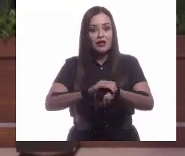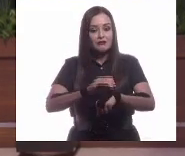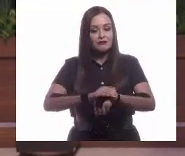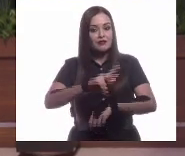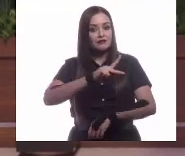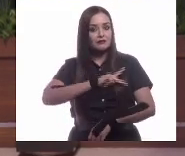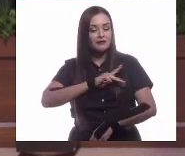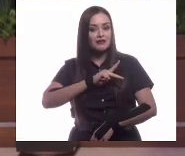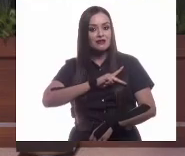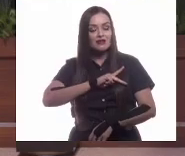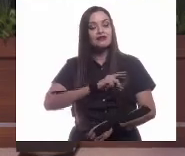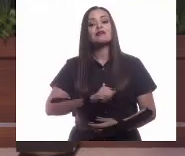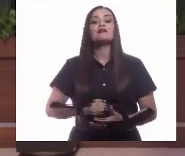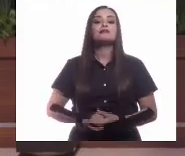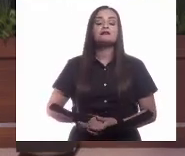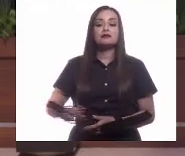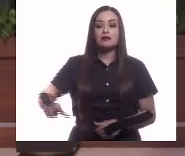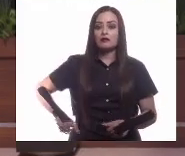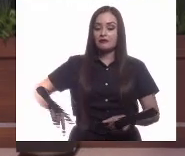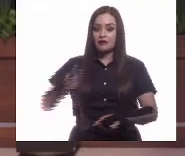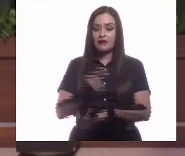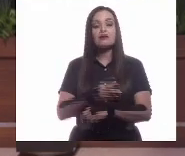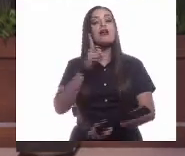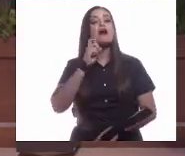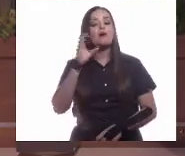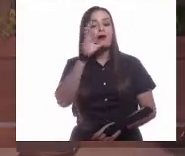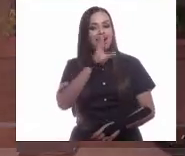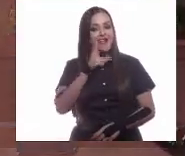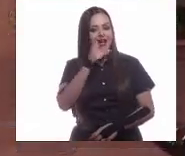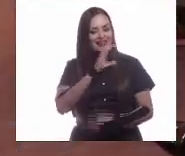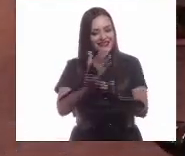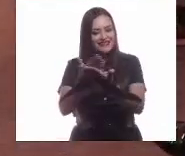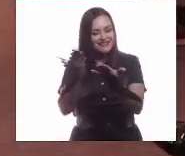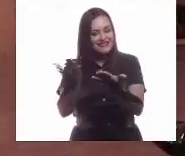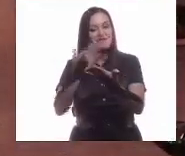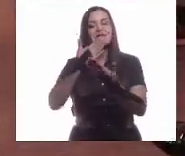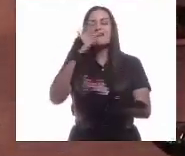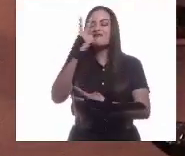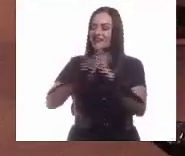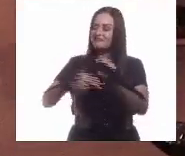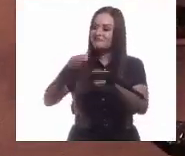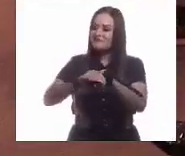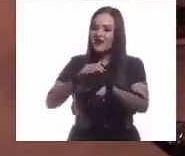gobernador de Aguascalientes, Martín Orozco Sandoval. Bienvenido, mi estimado Martín.